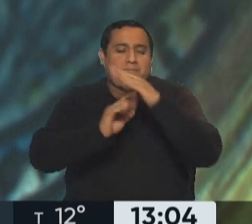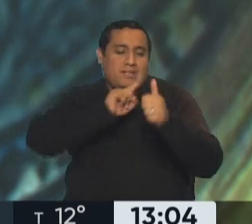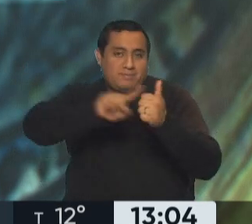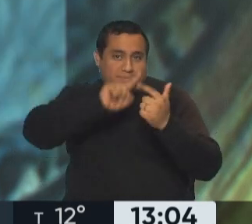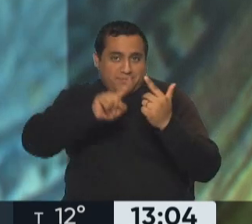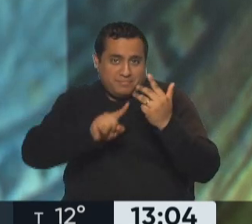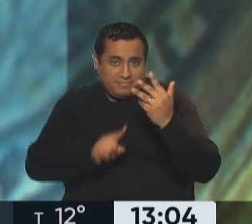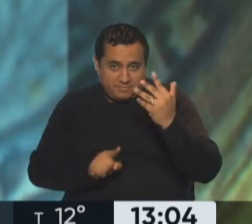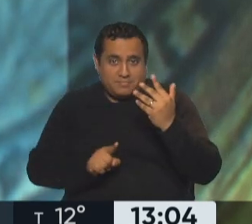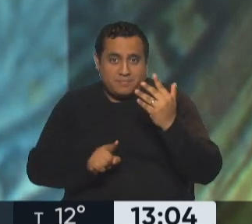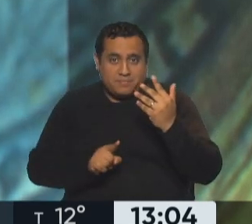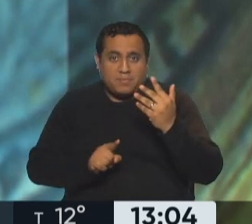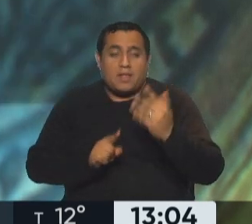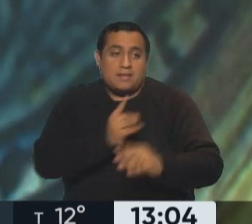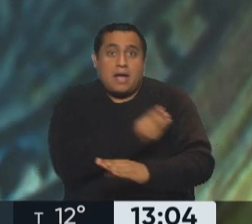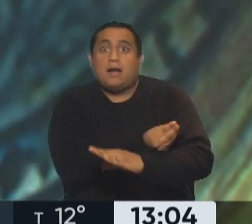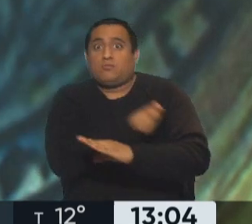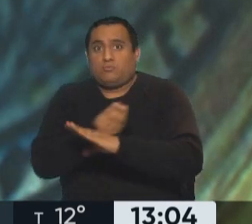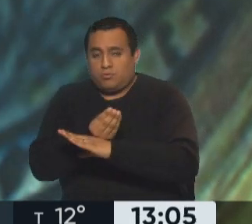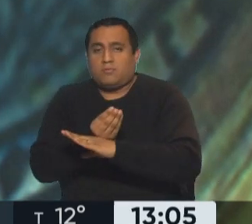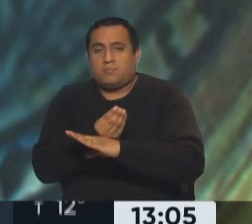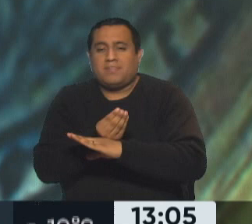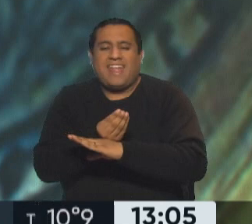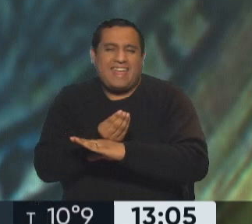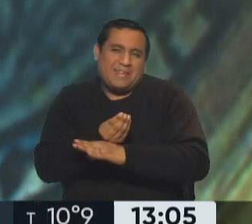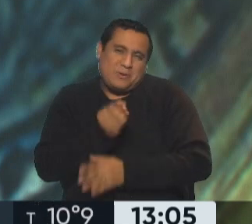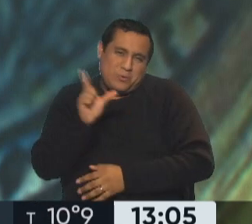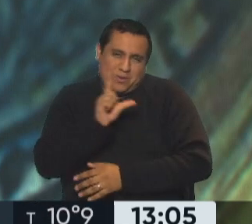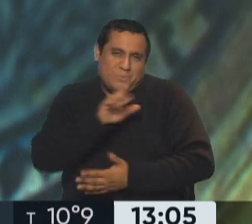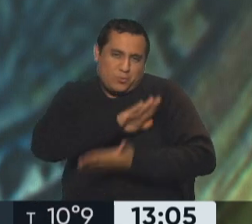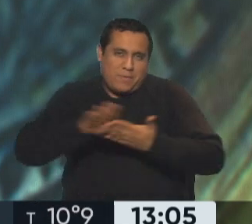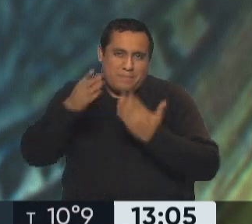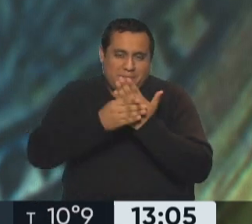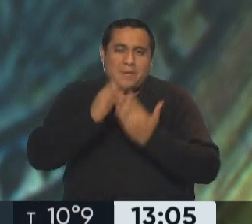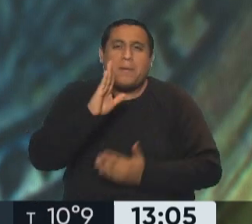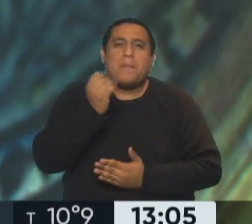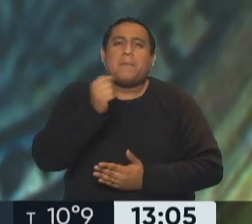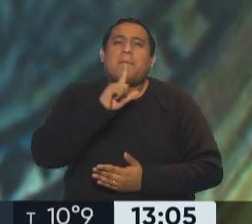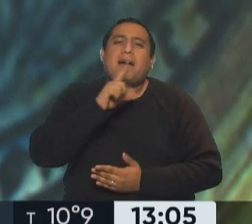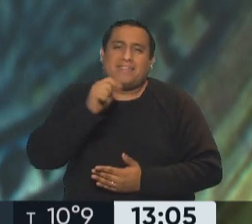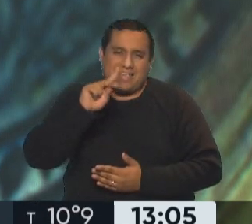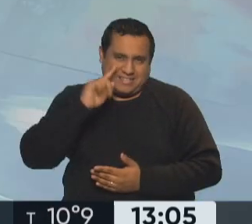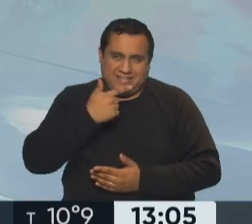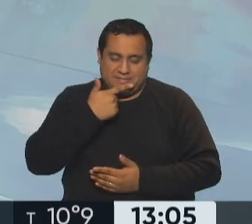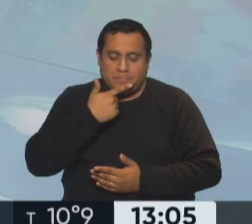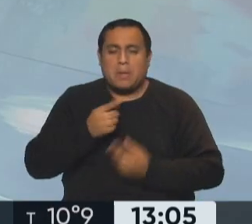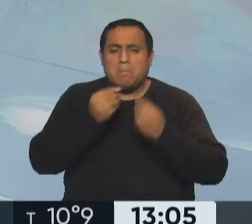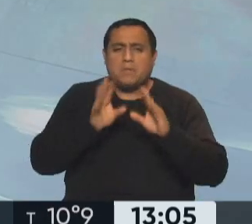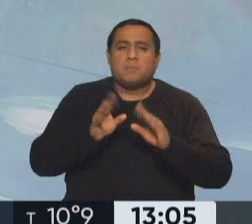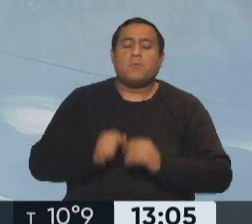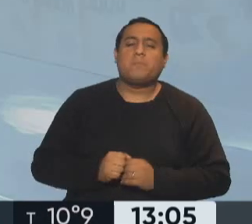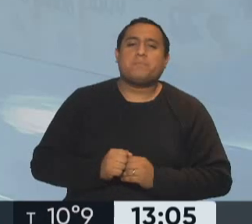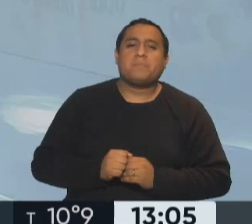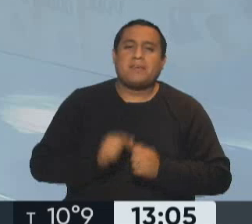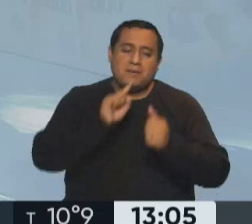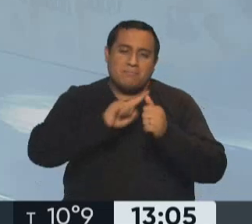a partir de la asunción el día lunes esta nueva ministra Silvina Batakis. Empecemos. Algunos datos